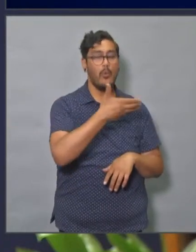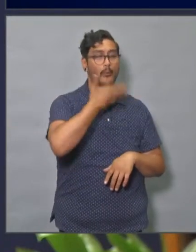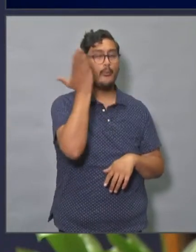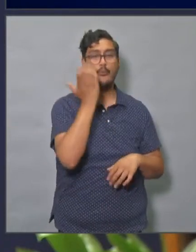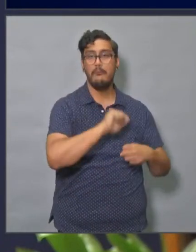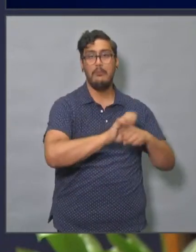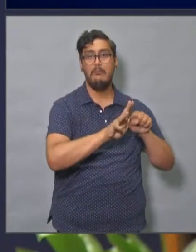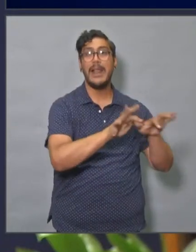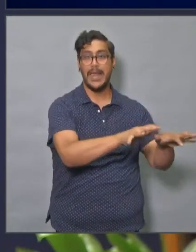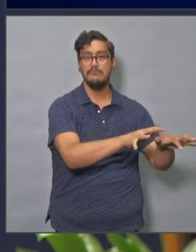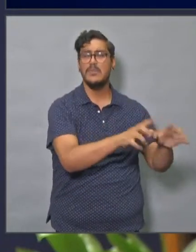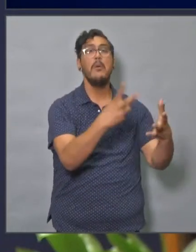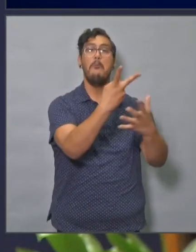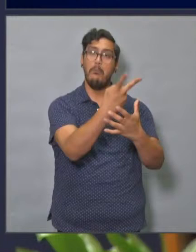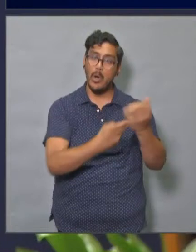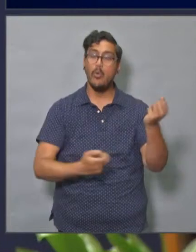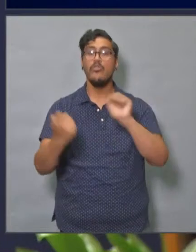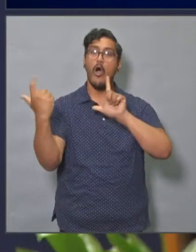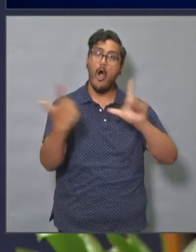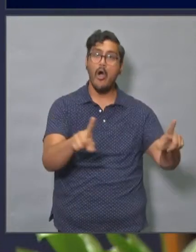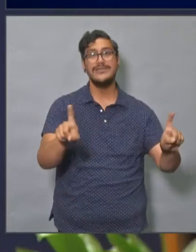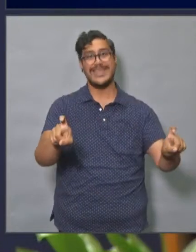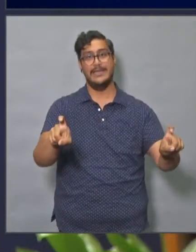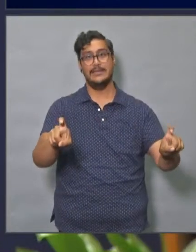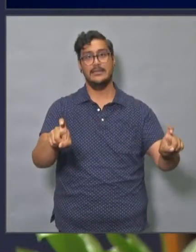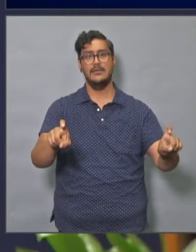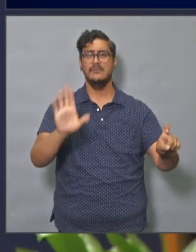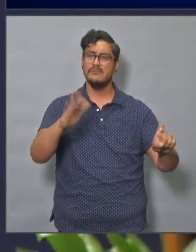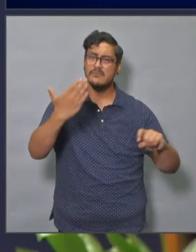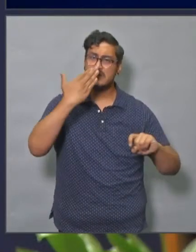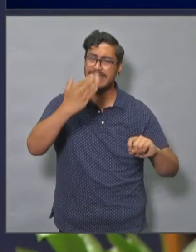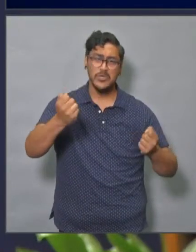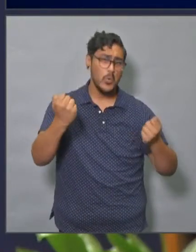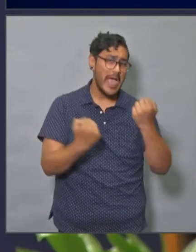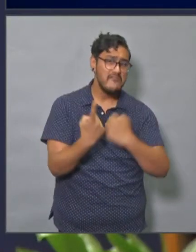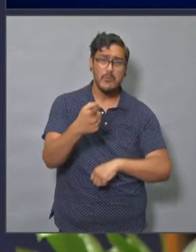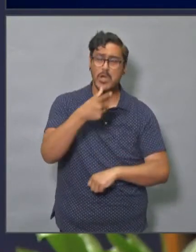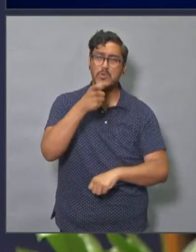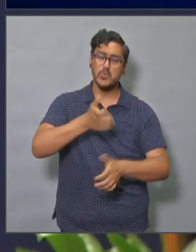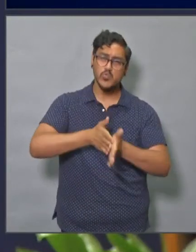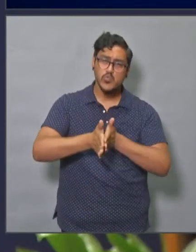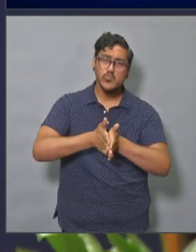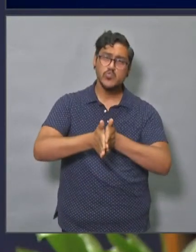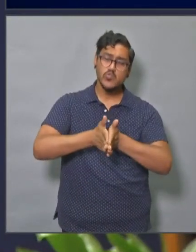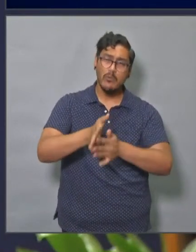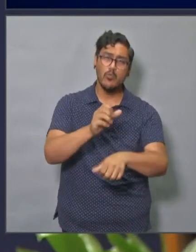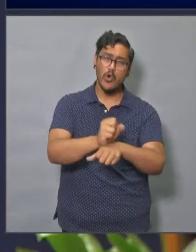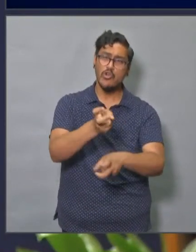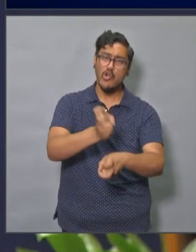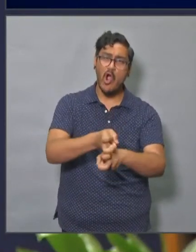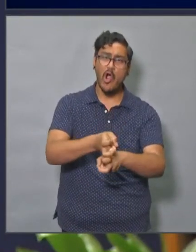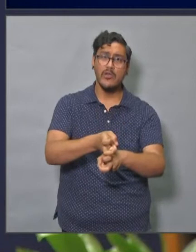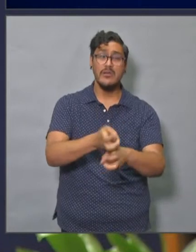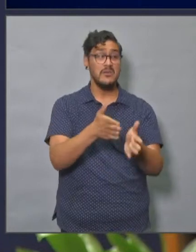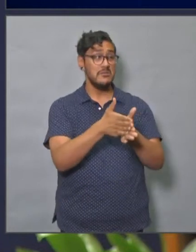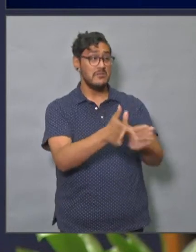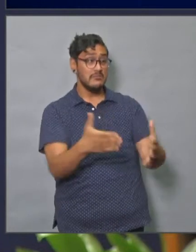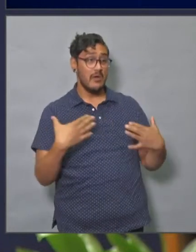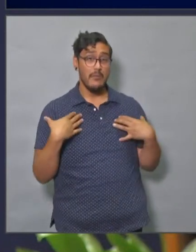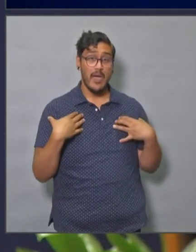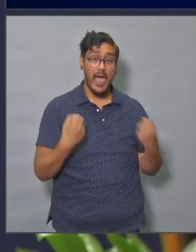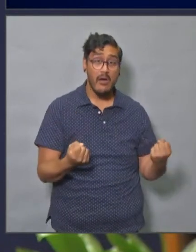Queremos agradecer nuevamente a nuestros socios en este trabajo, el Departamento de Servicios de Salud, la Ciudad de Los